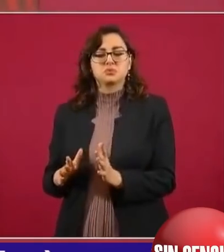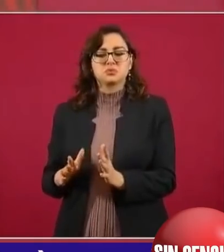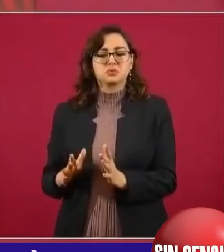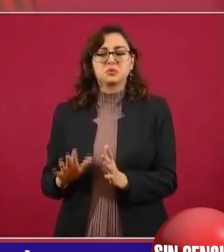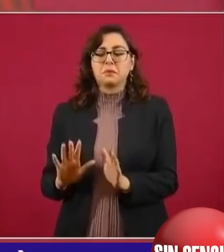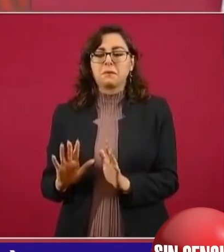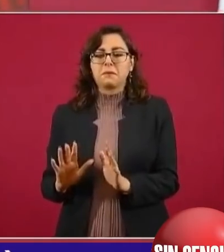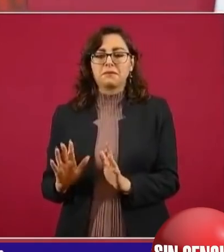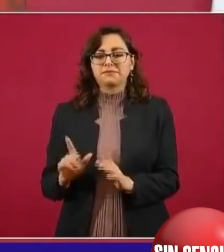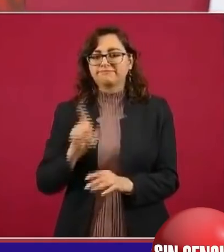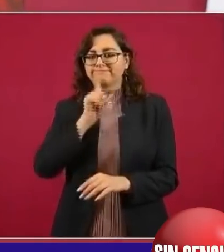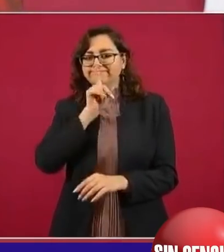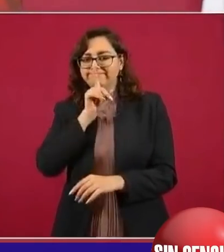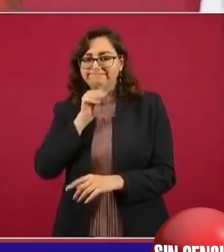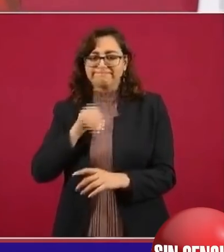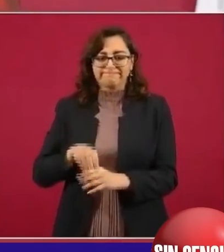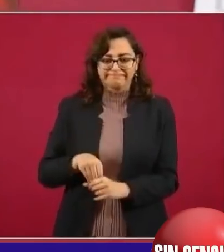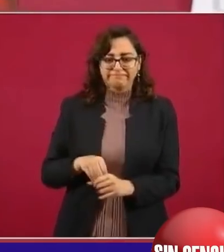pero ahora es